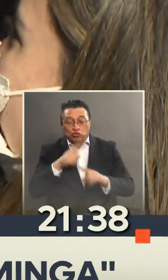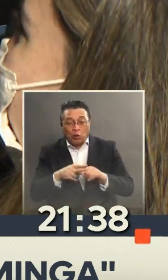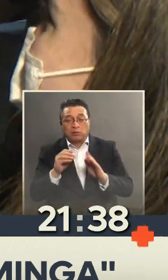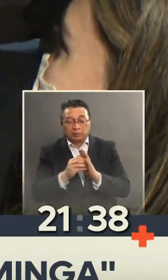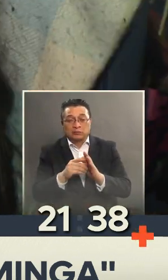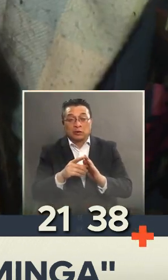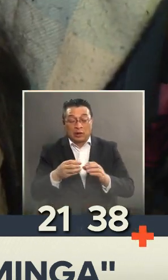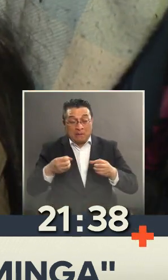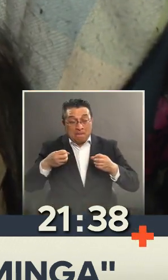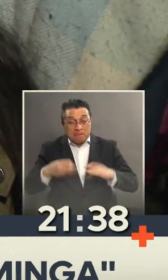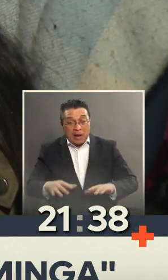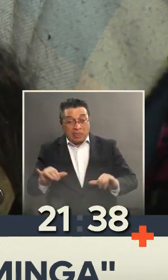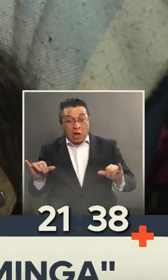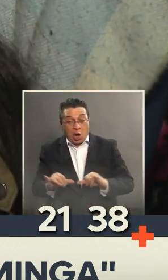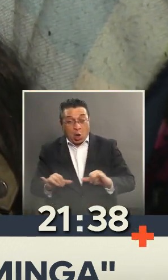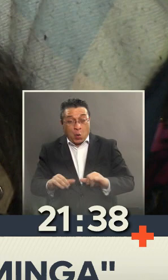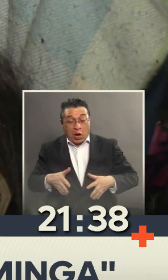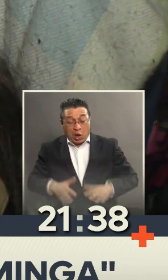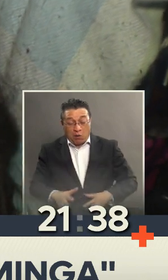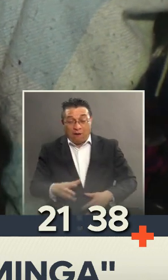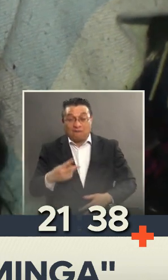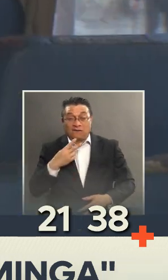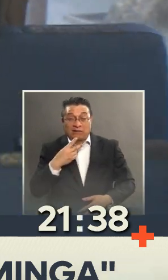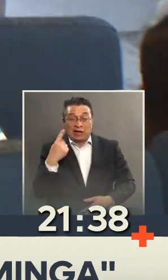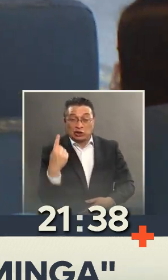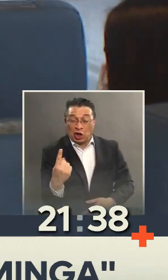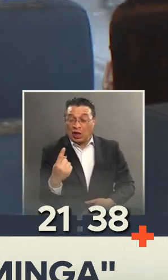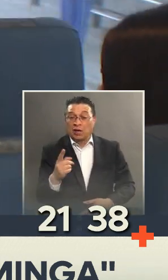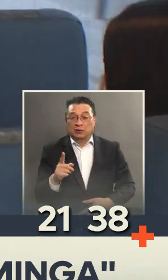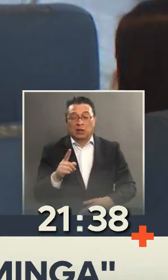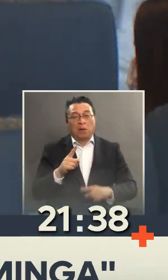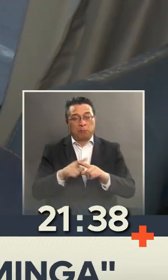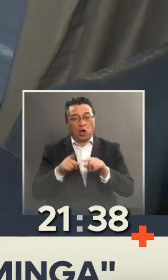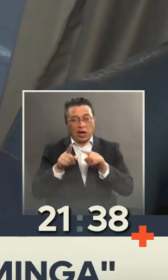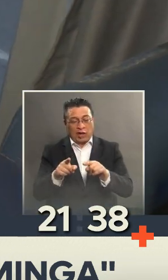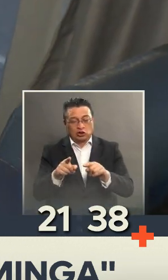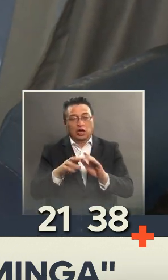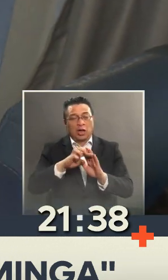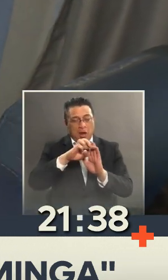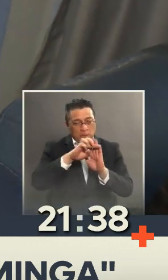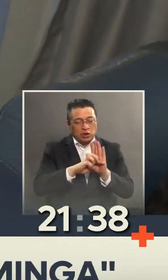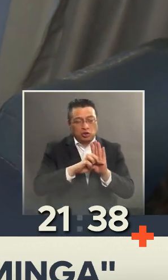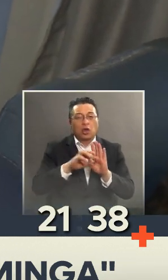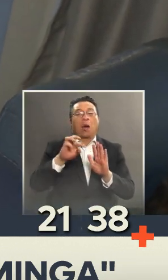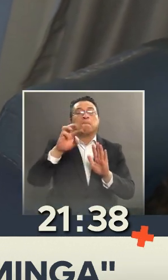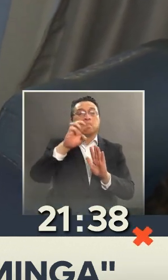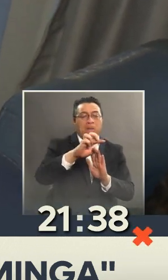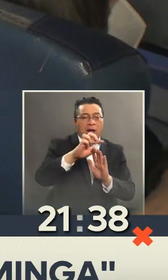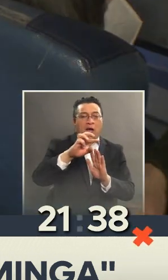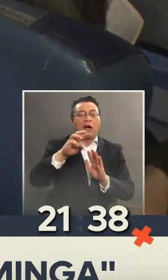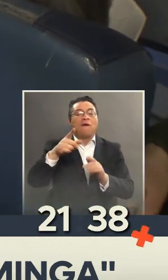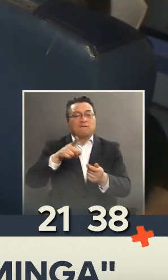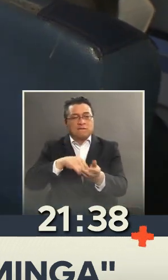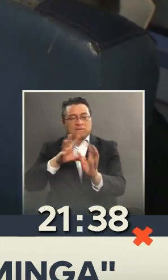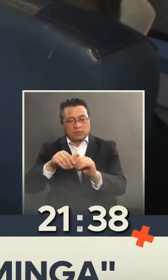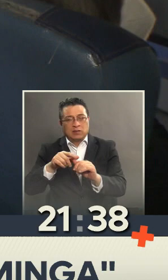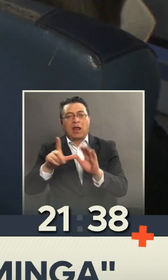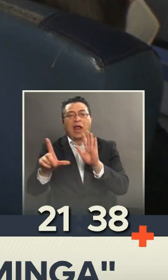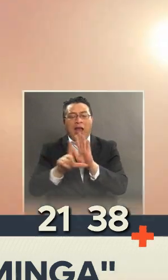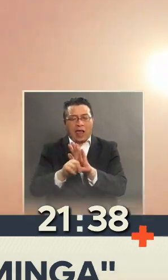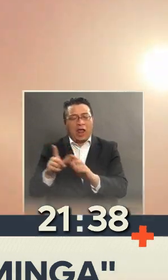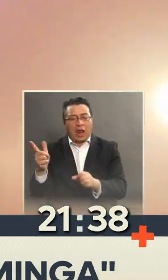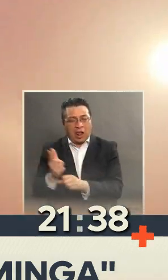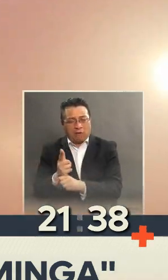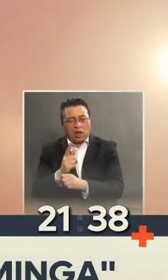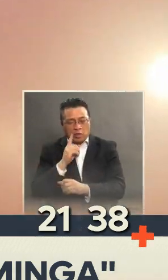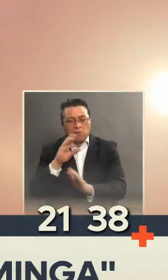pérdida así no es algo que viven solas. Es por eso que el proyecto también contempla al padre y familia directa, incluso en la ley laboral, algo que